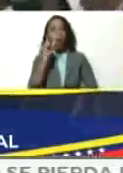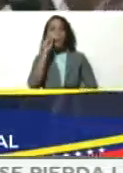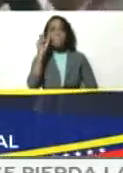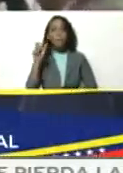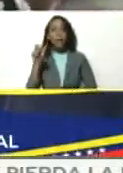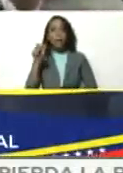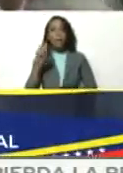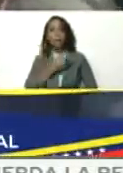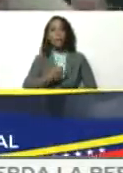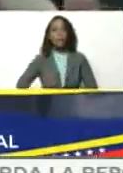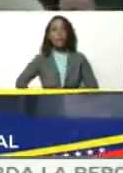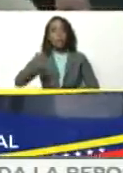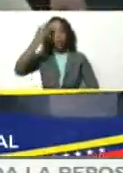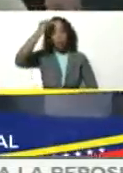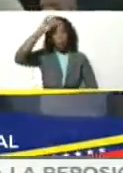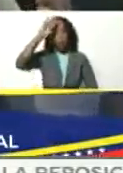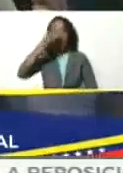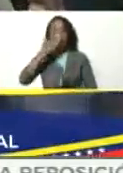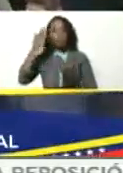Estuve por Cuba,